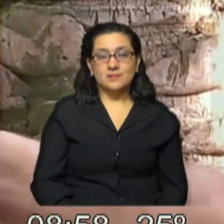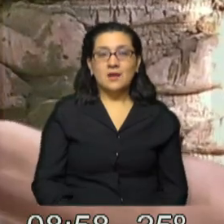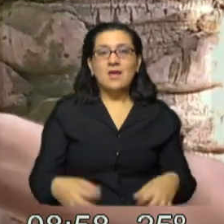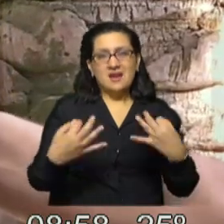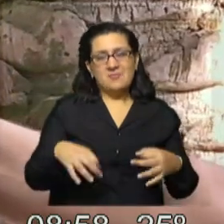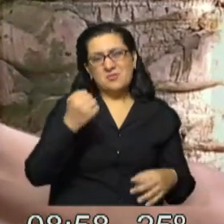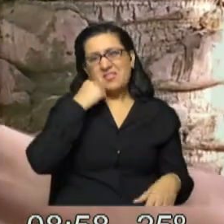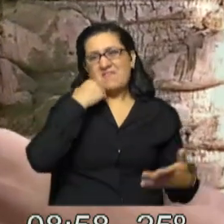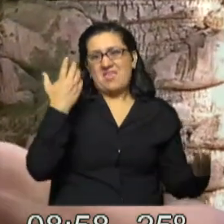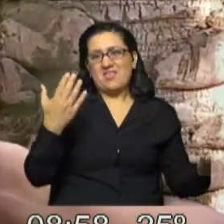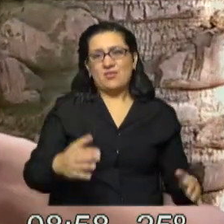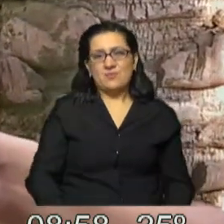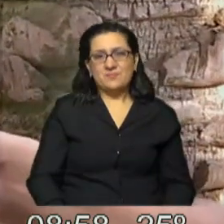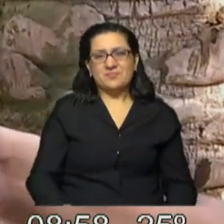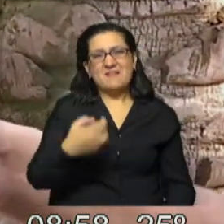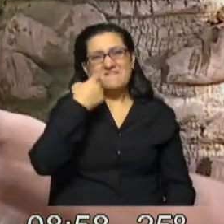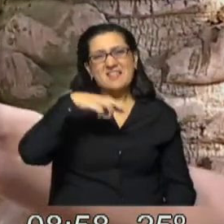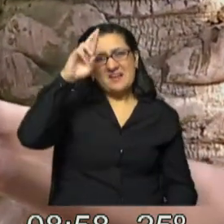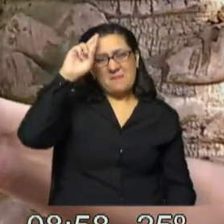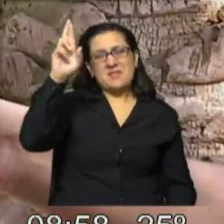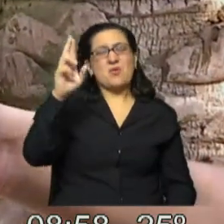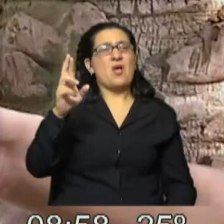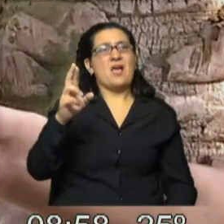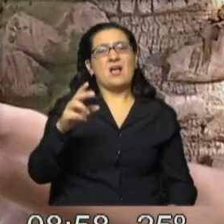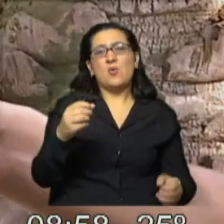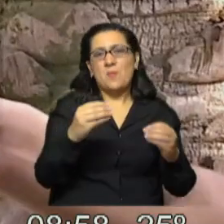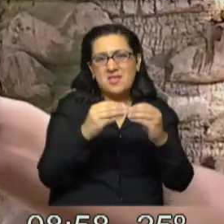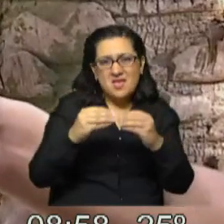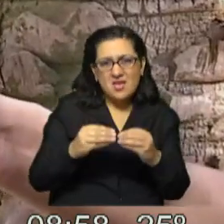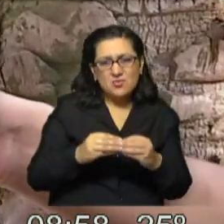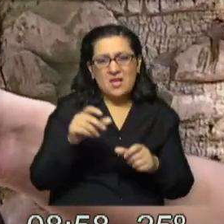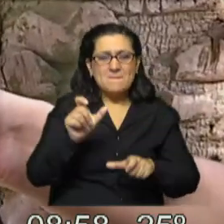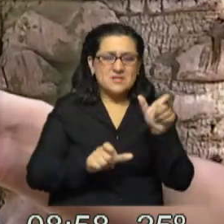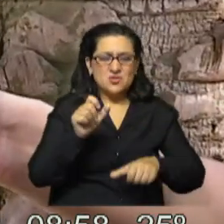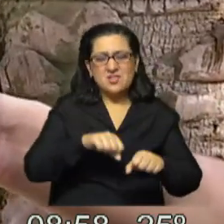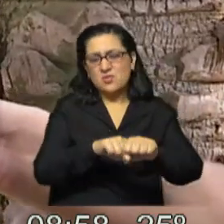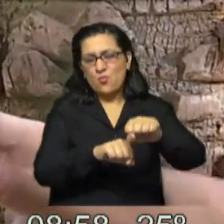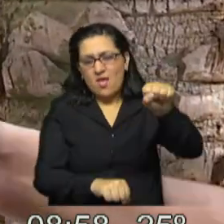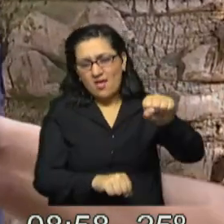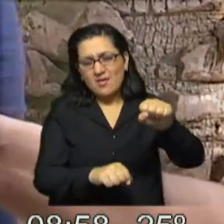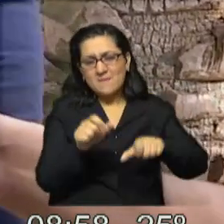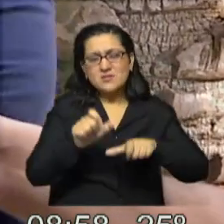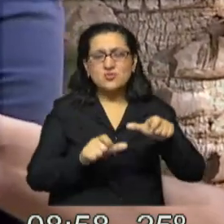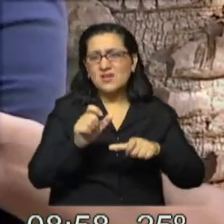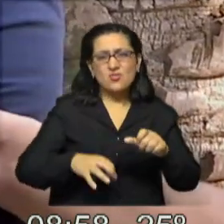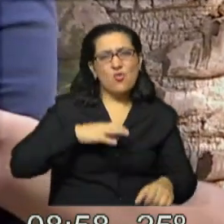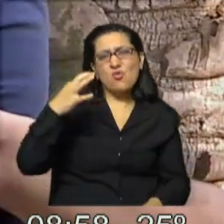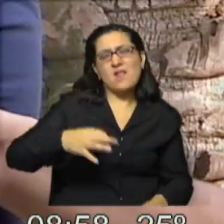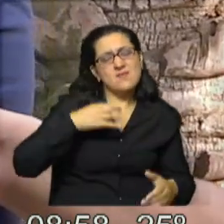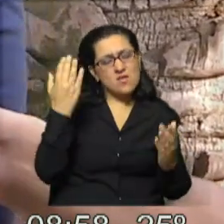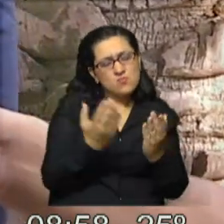Realmente un atrevido. Le falta el respeto a colegas, a gente titulada, gente que ha dedicado una vida a su